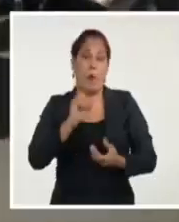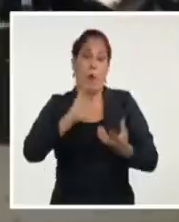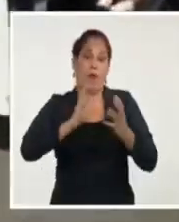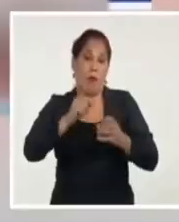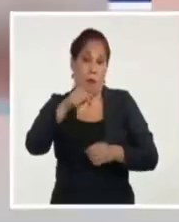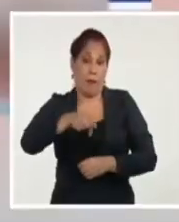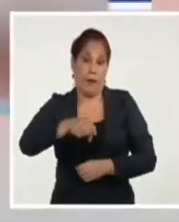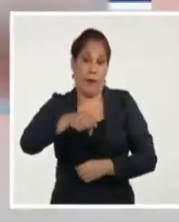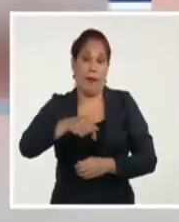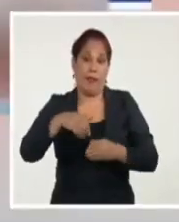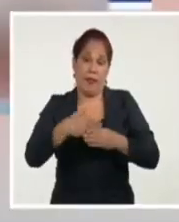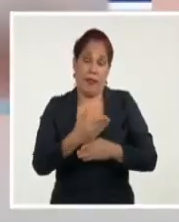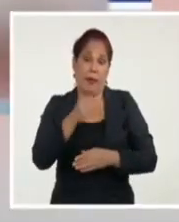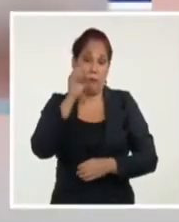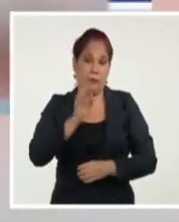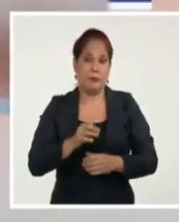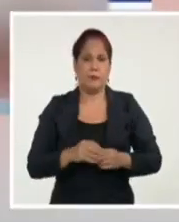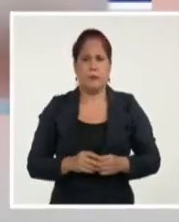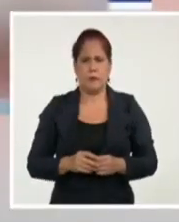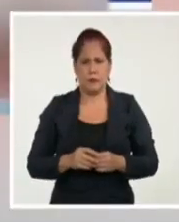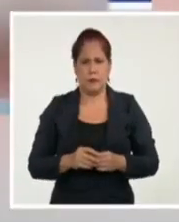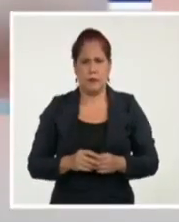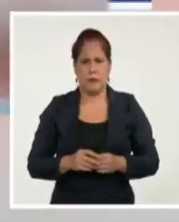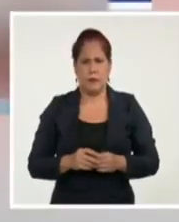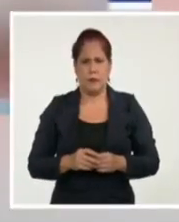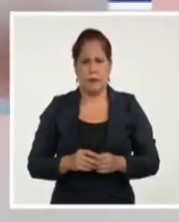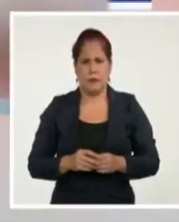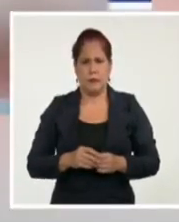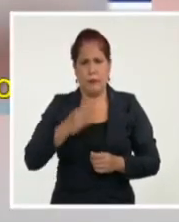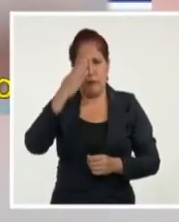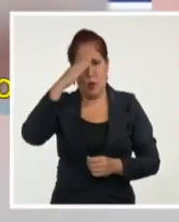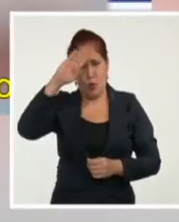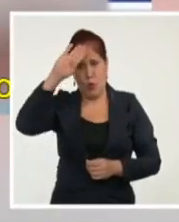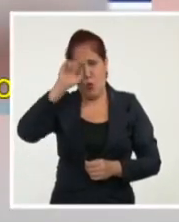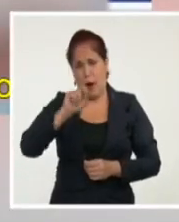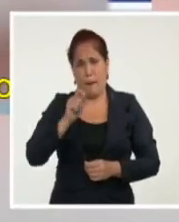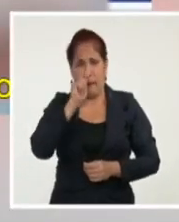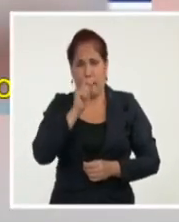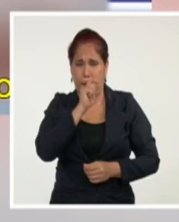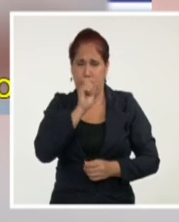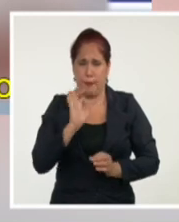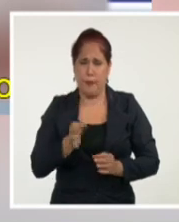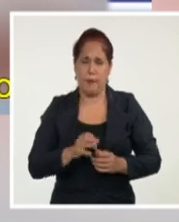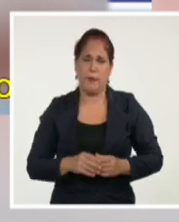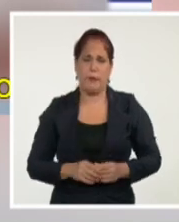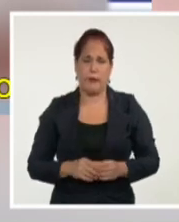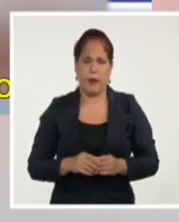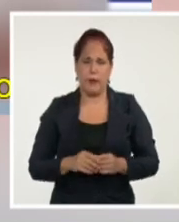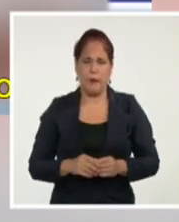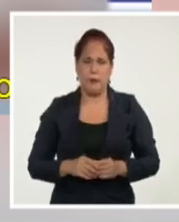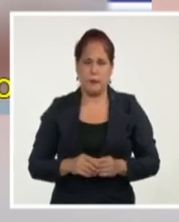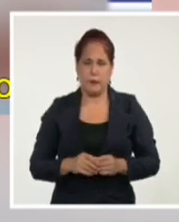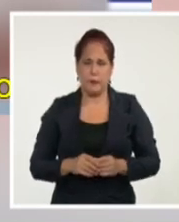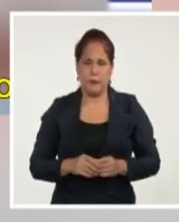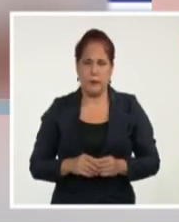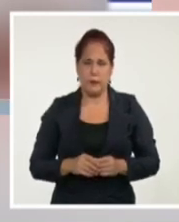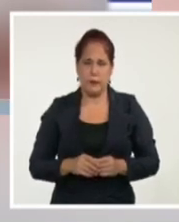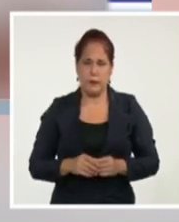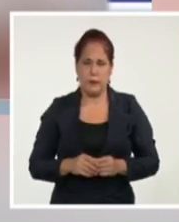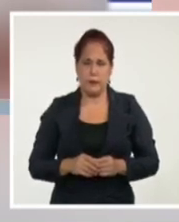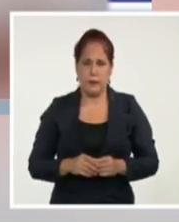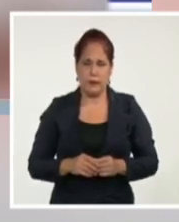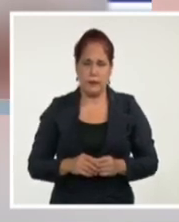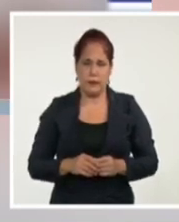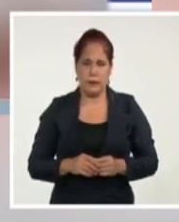estos días. Cuba is one of the largest narcotraffickers in the region. It's a state sponsor of terrorists as designated by the